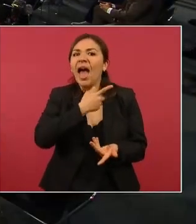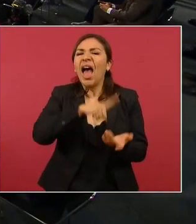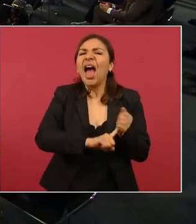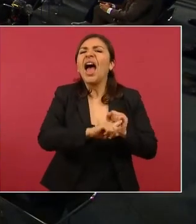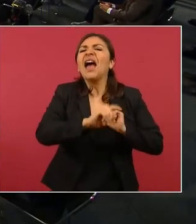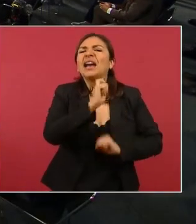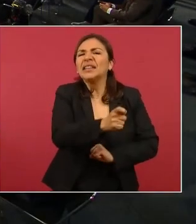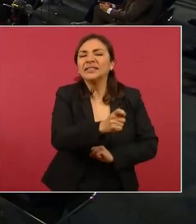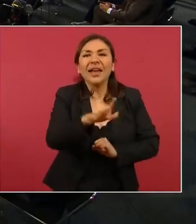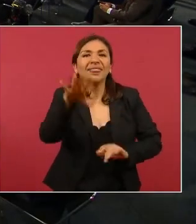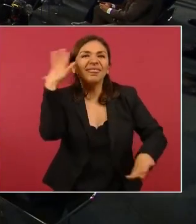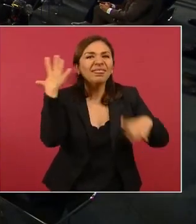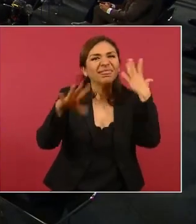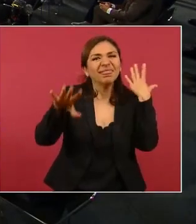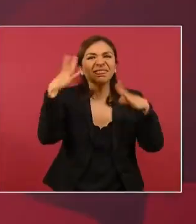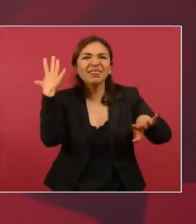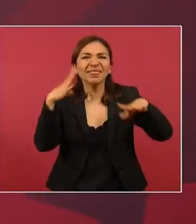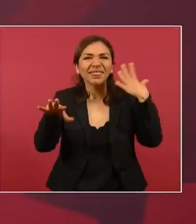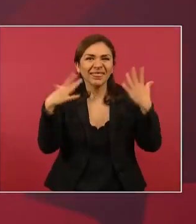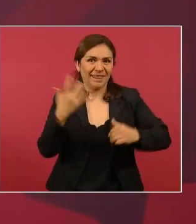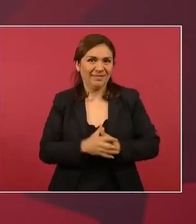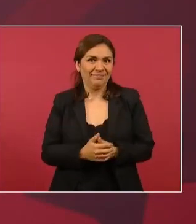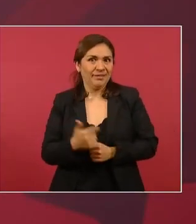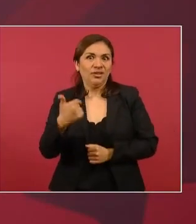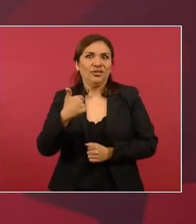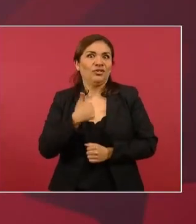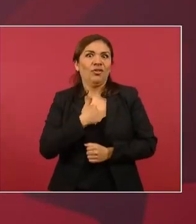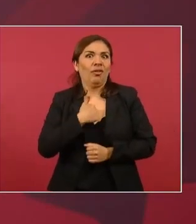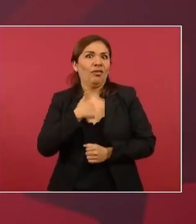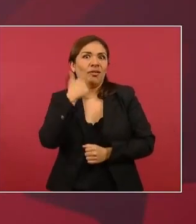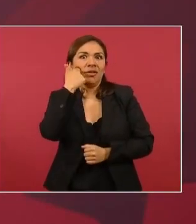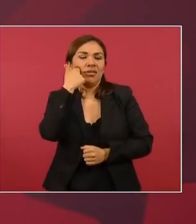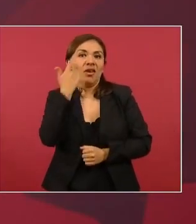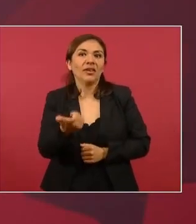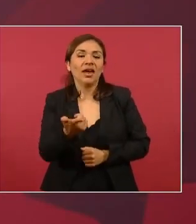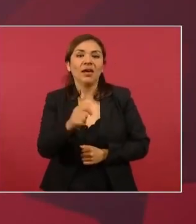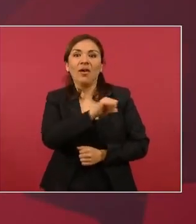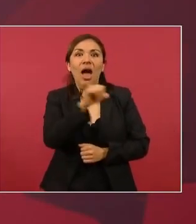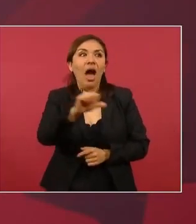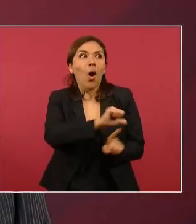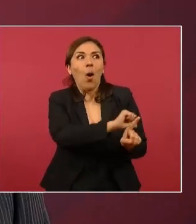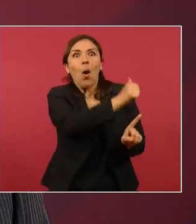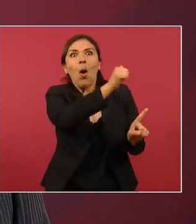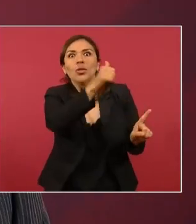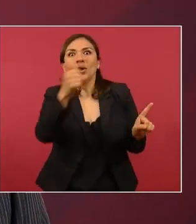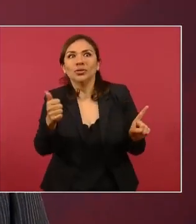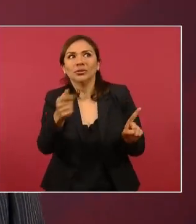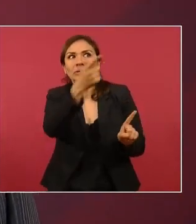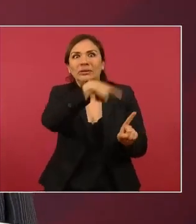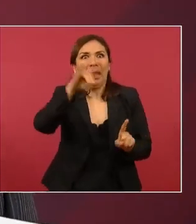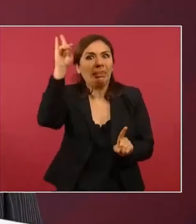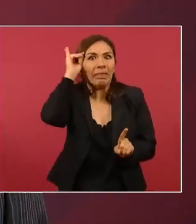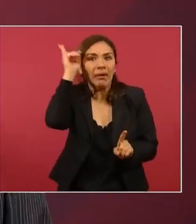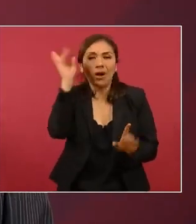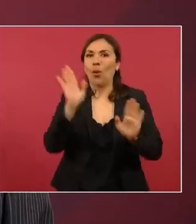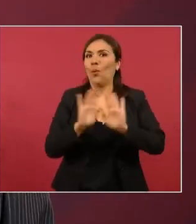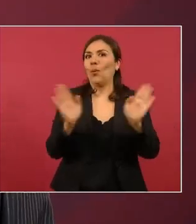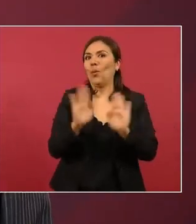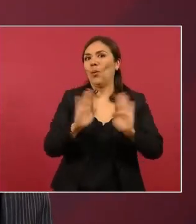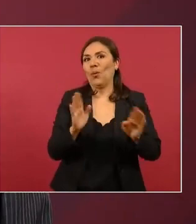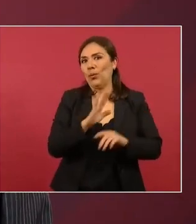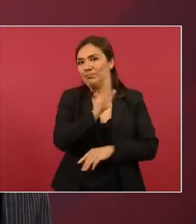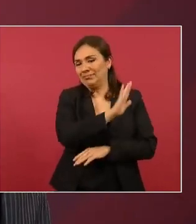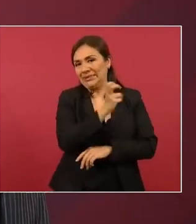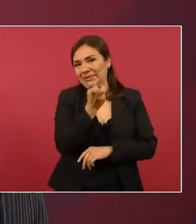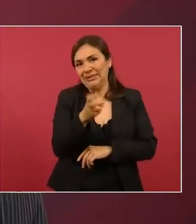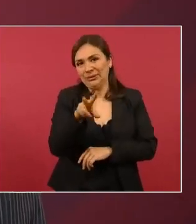travesuras. Lo que no quiero son los otros, ¿no?, los demonios, eso sí no. O